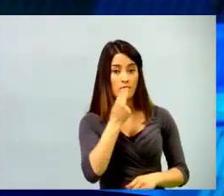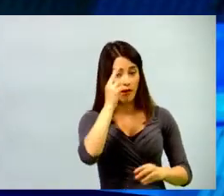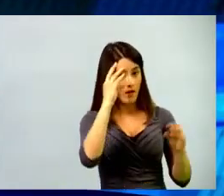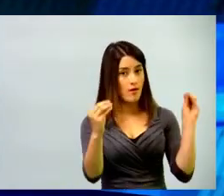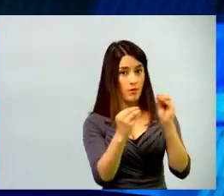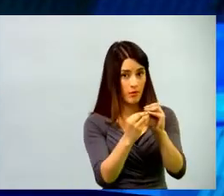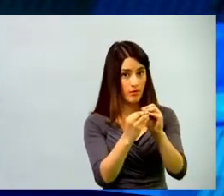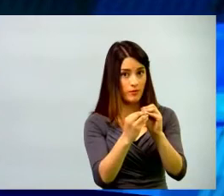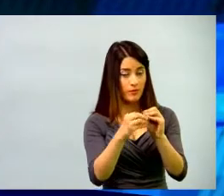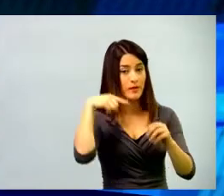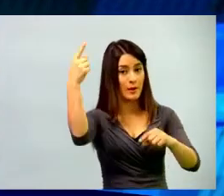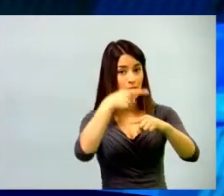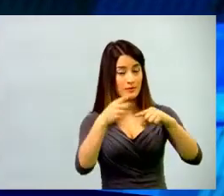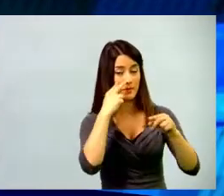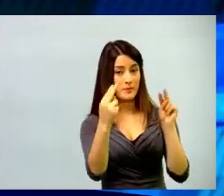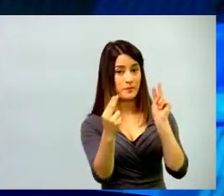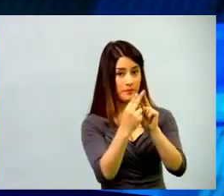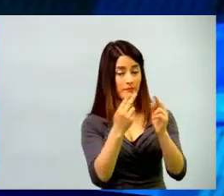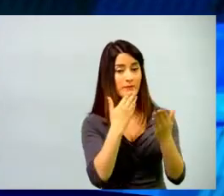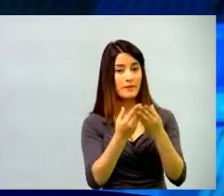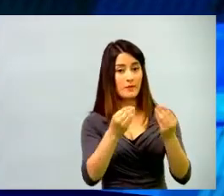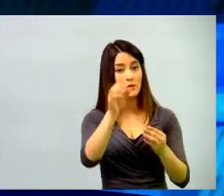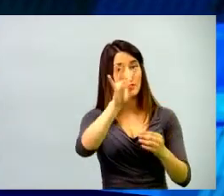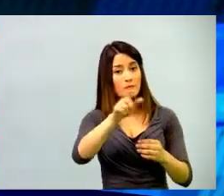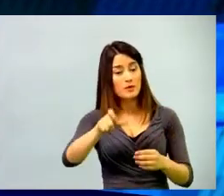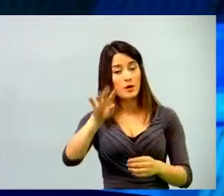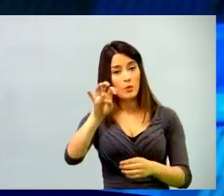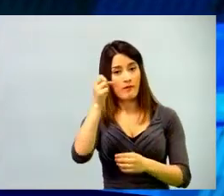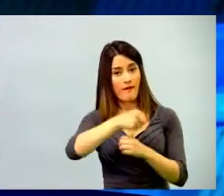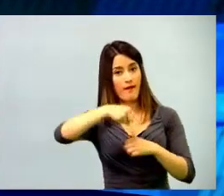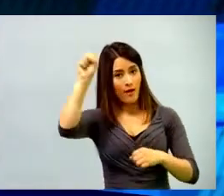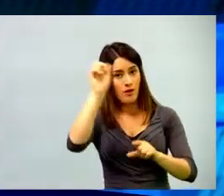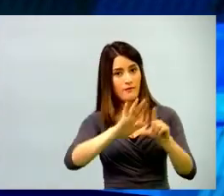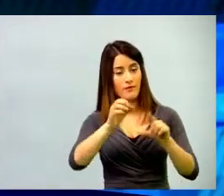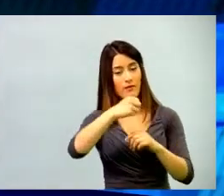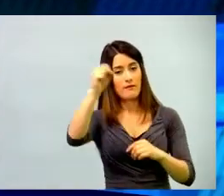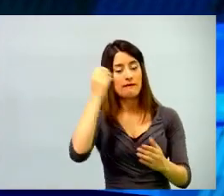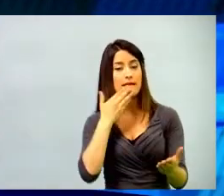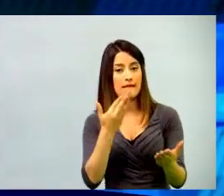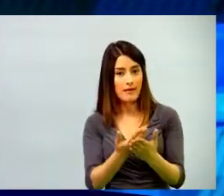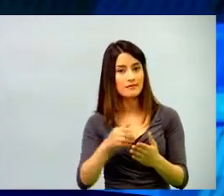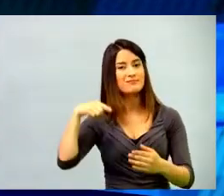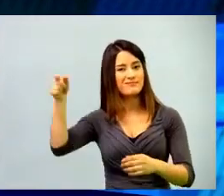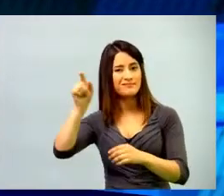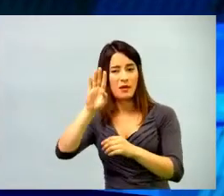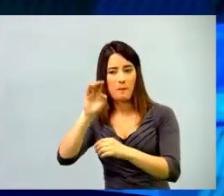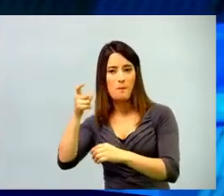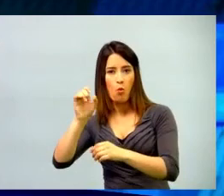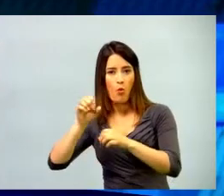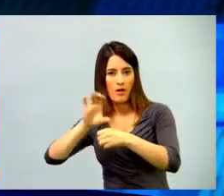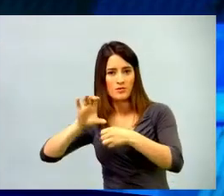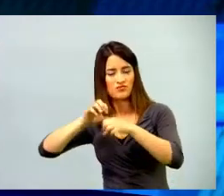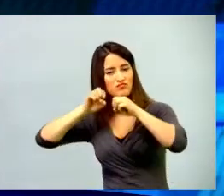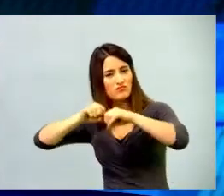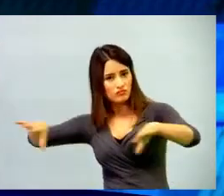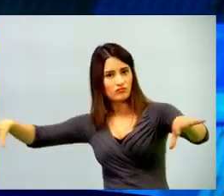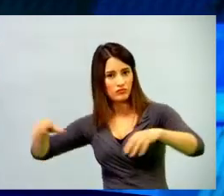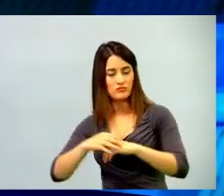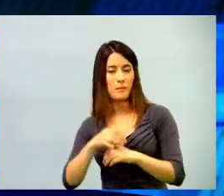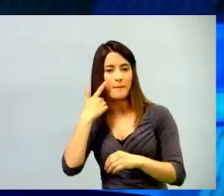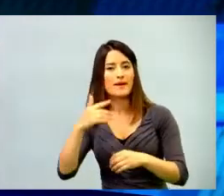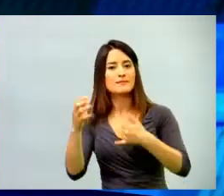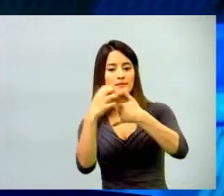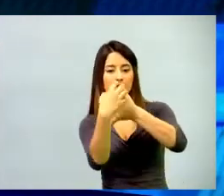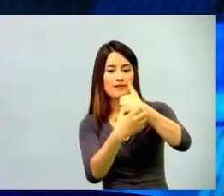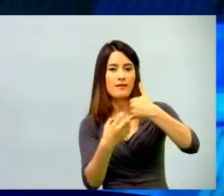próxima semana, muchas gracias a todos, los 9 ganadores, los videos ganadores, nos vamos a ver allá, estamos representando todas las regiones del